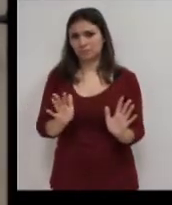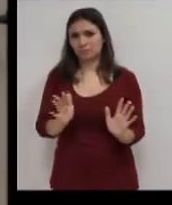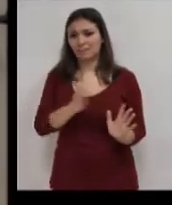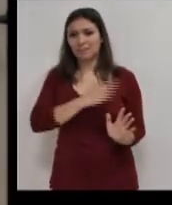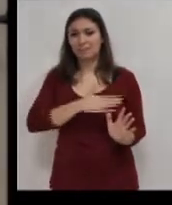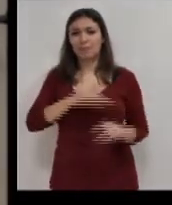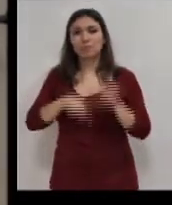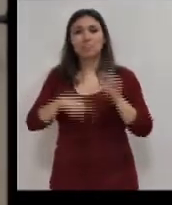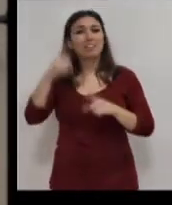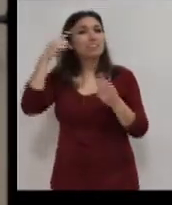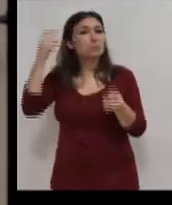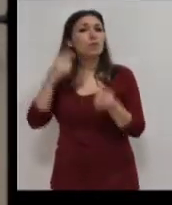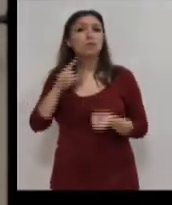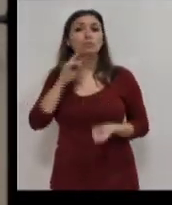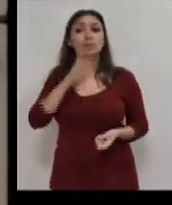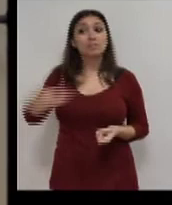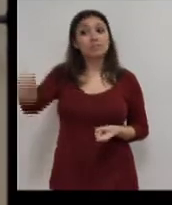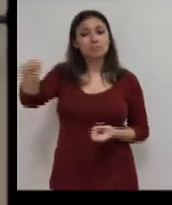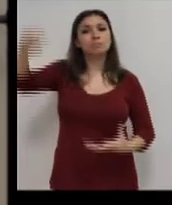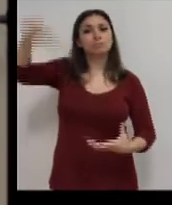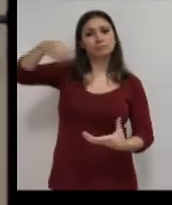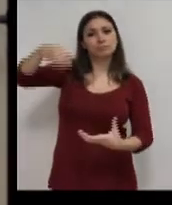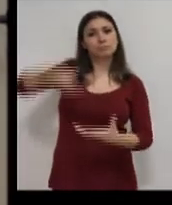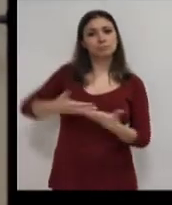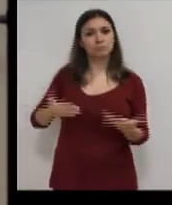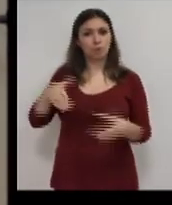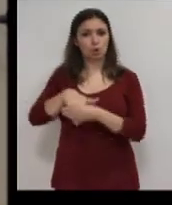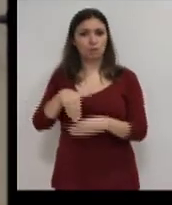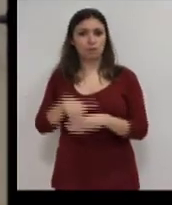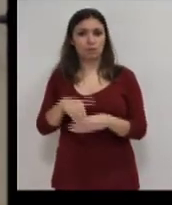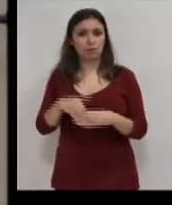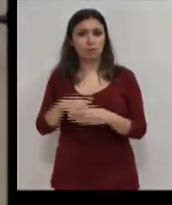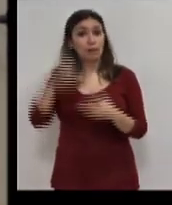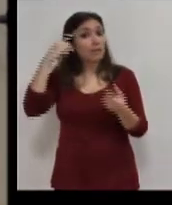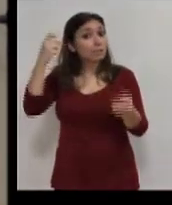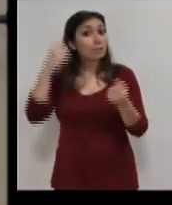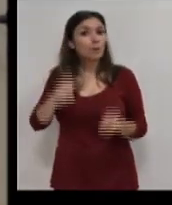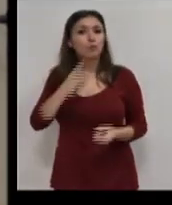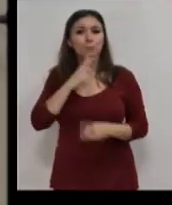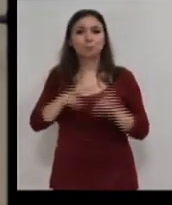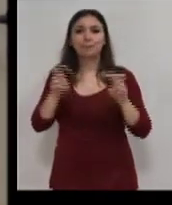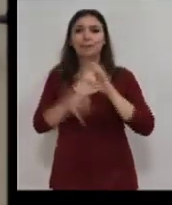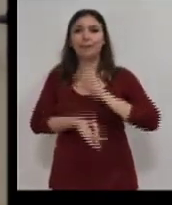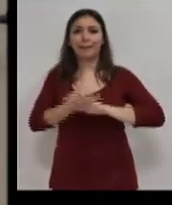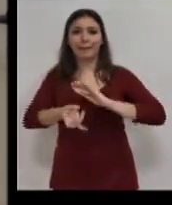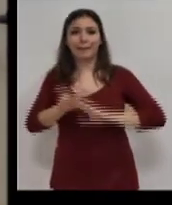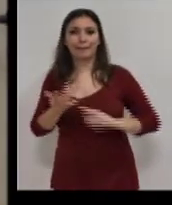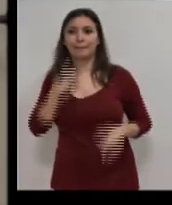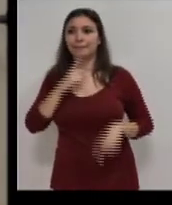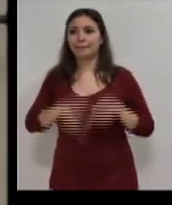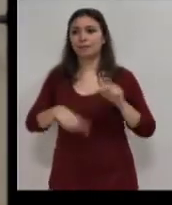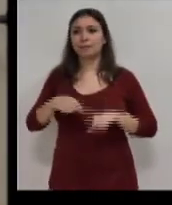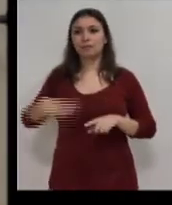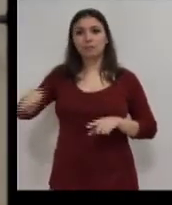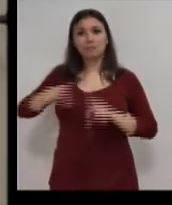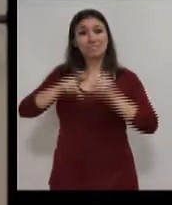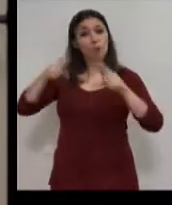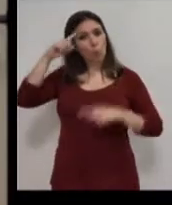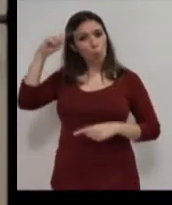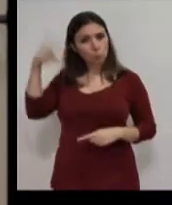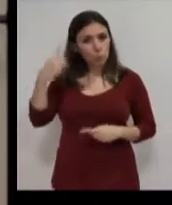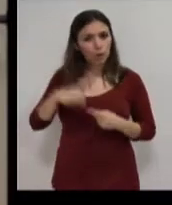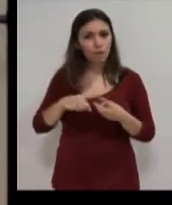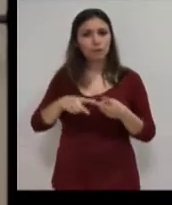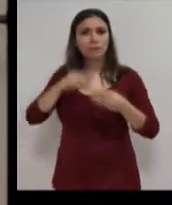no somos expertos en contenidos. Queremos delegar esto a quienes son realmente expertos. Y los expertos aquí van a ser los